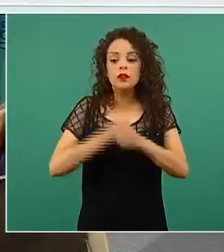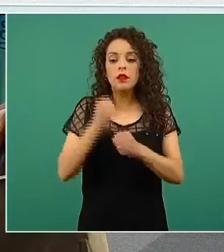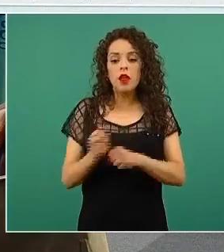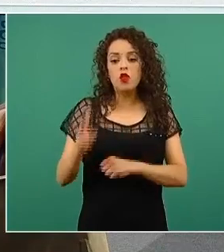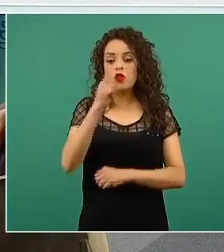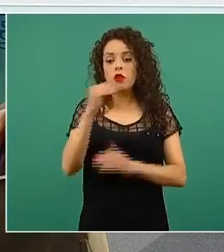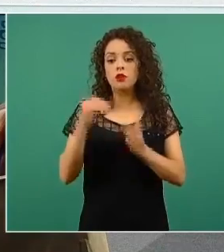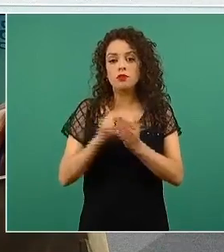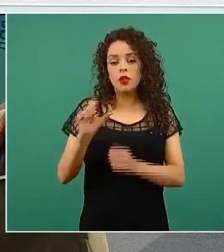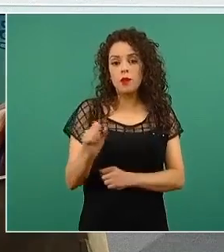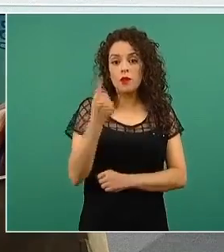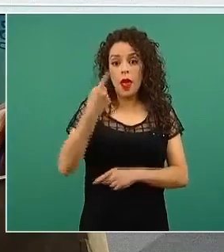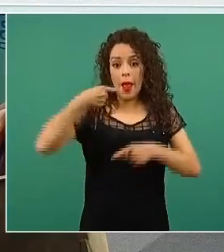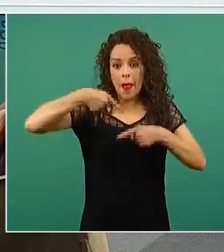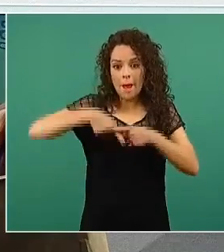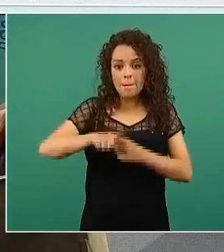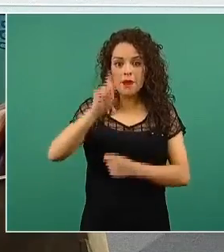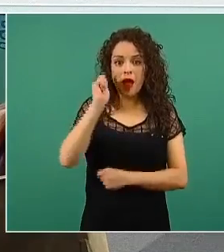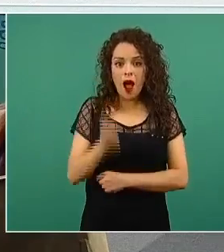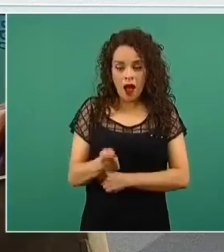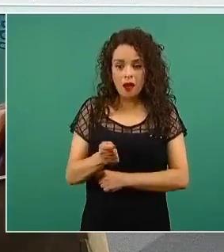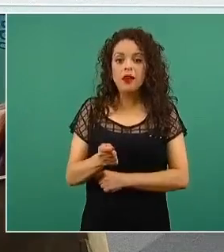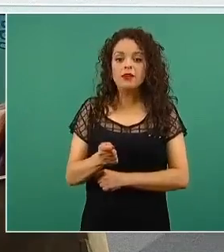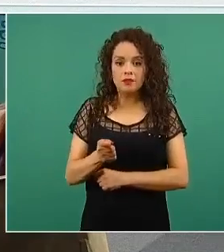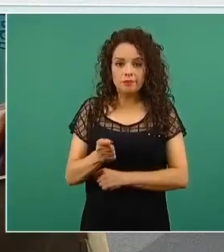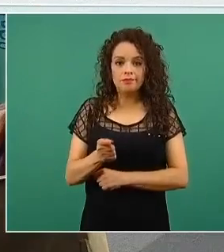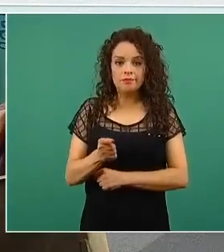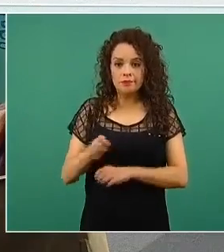el operativo Correcaminos de